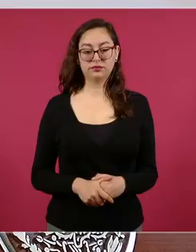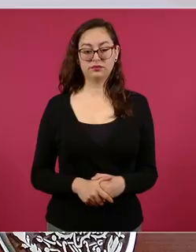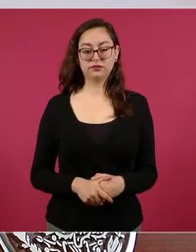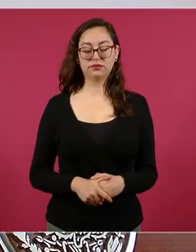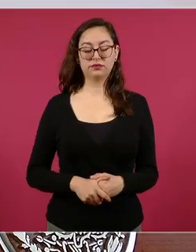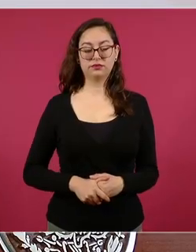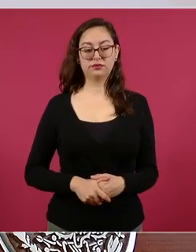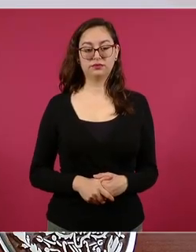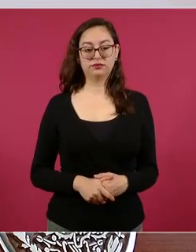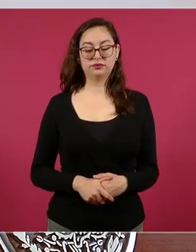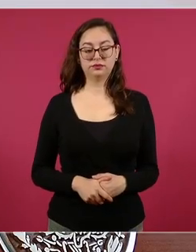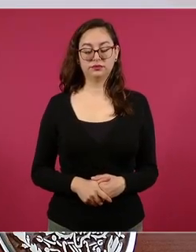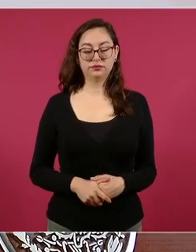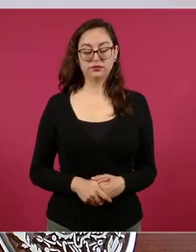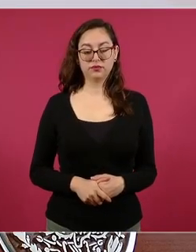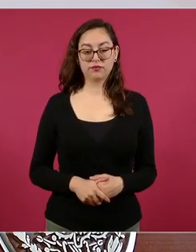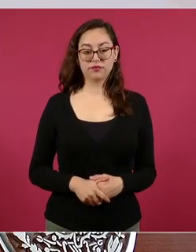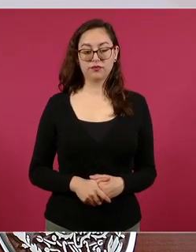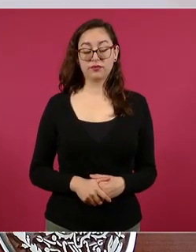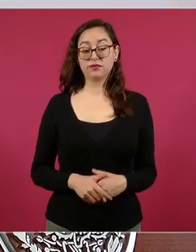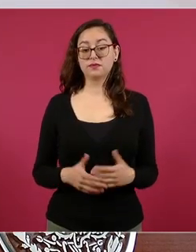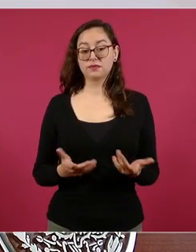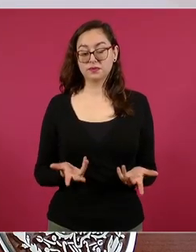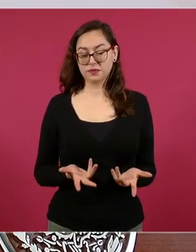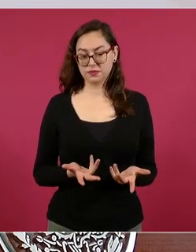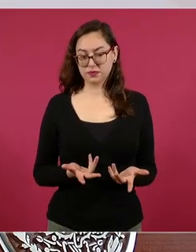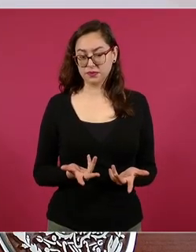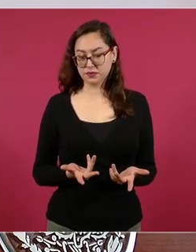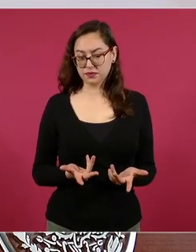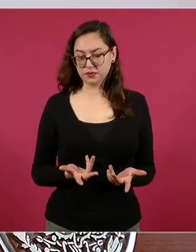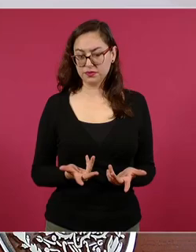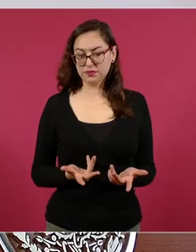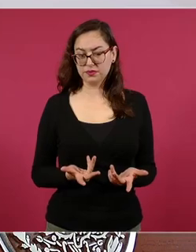muy legal, oficial.